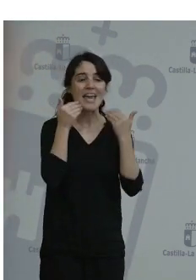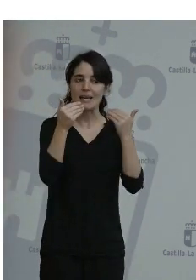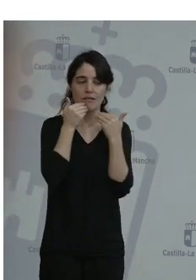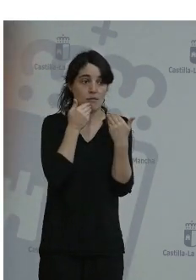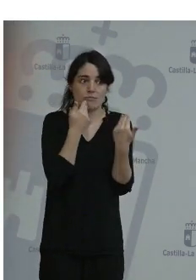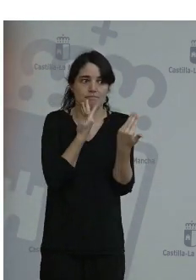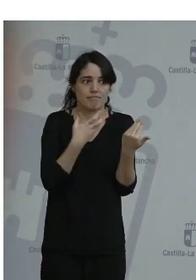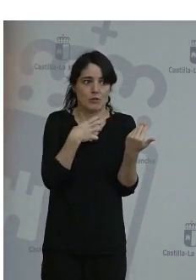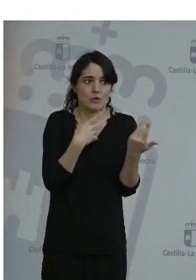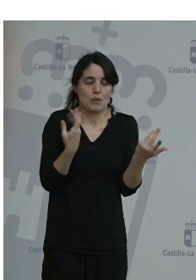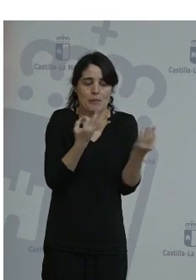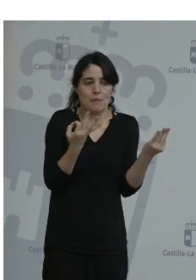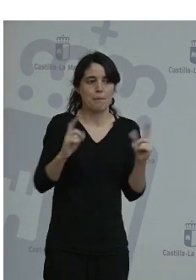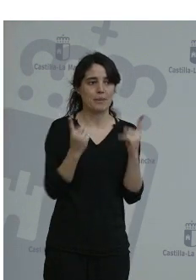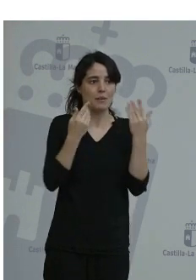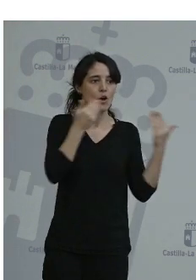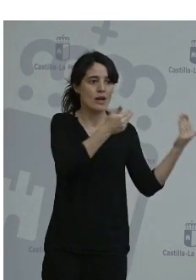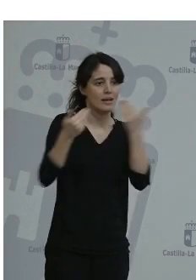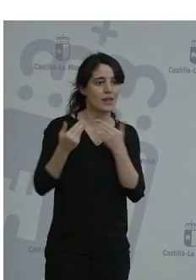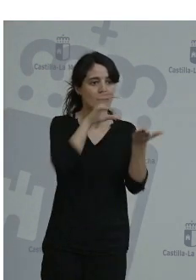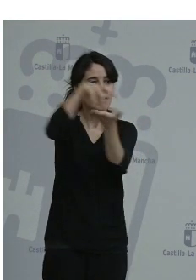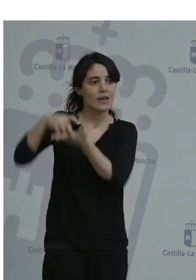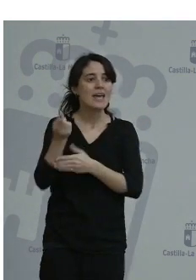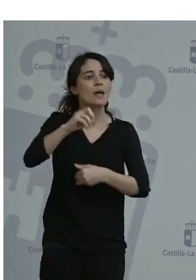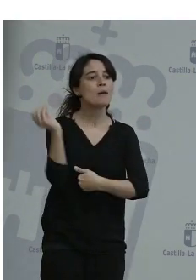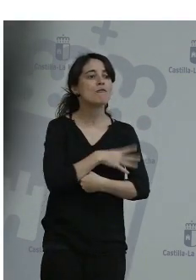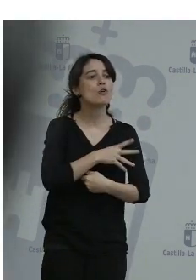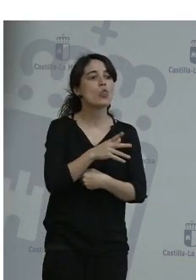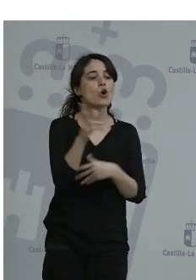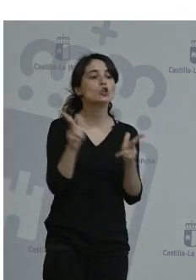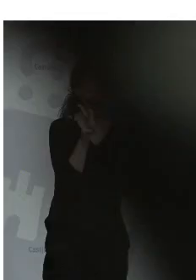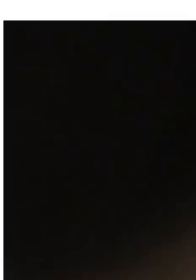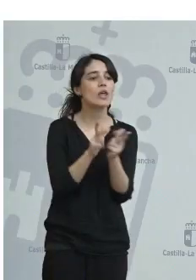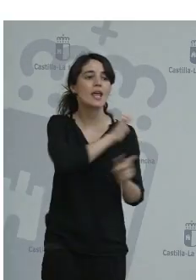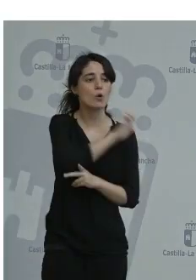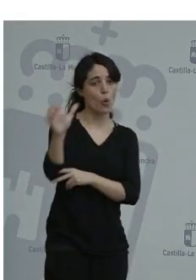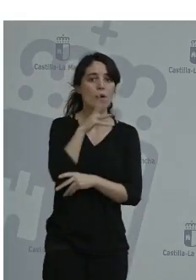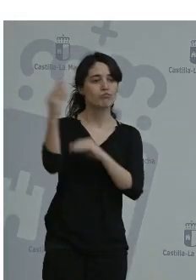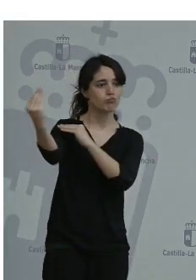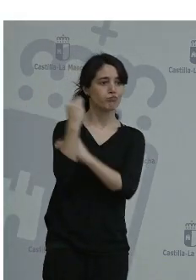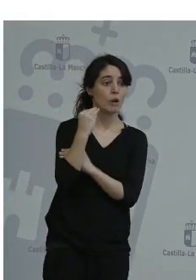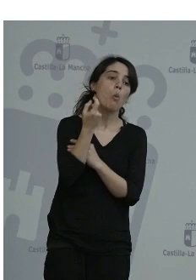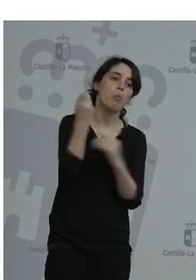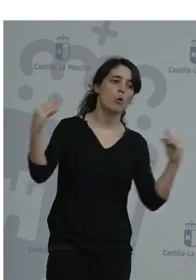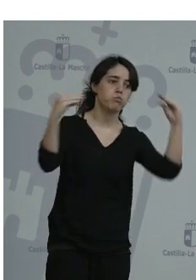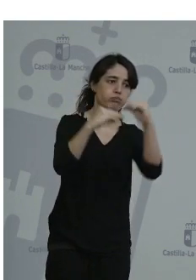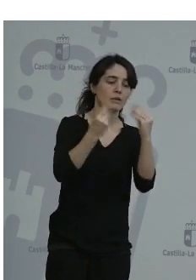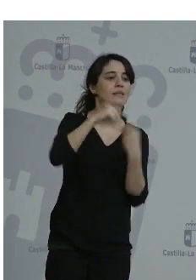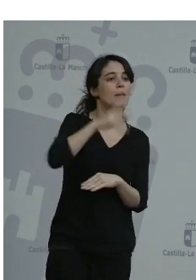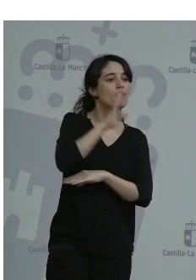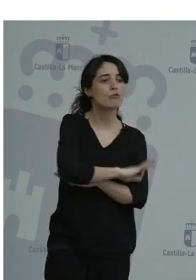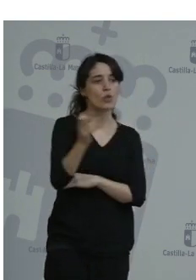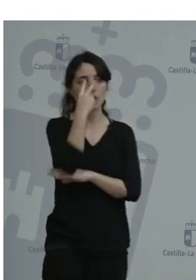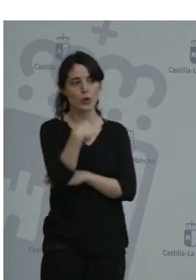gracias– a distintas entidades, al Fondo Social Europeo, que es el que nos financia en parte, a la Fundación 11 y a su director